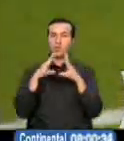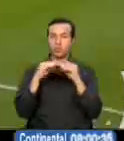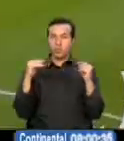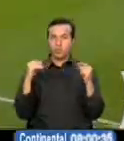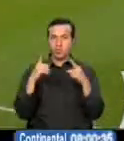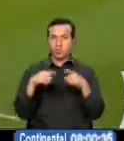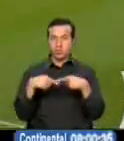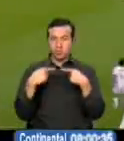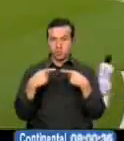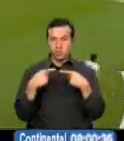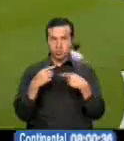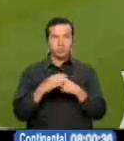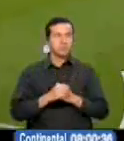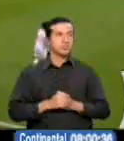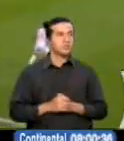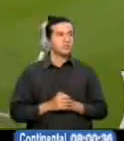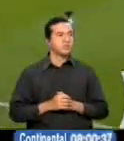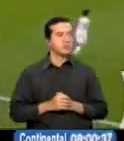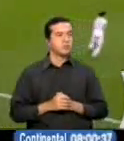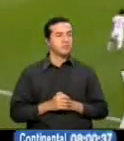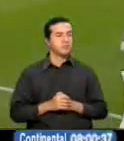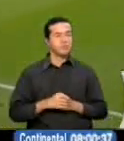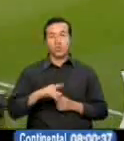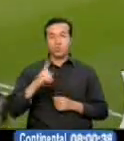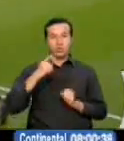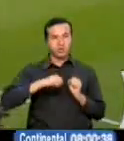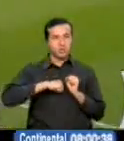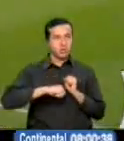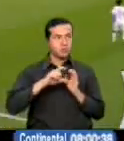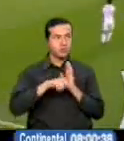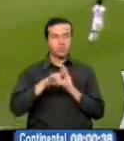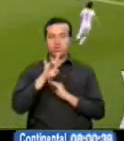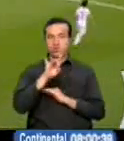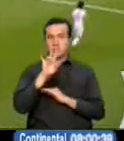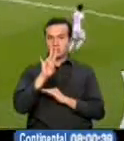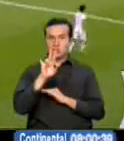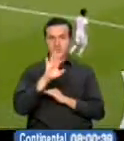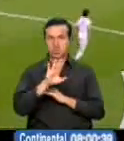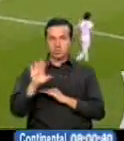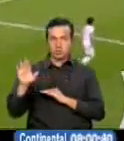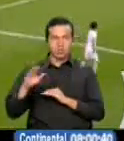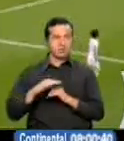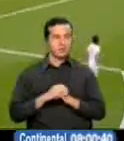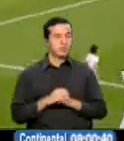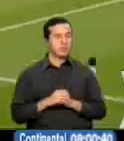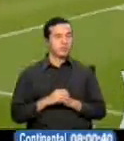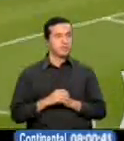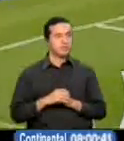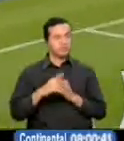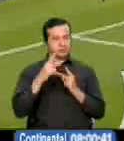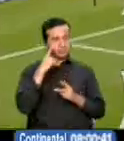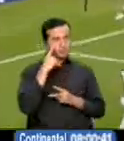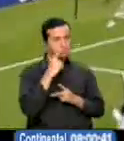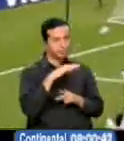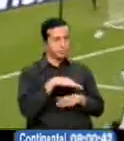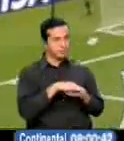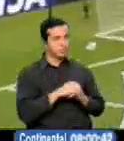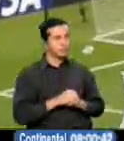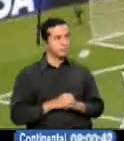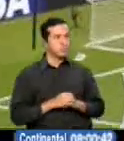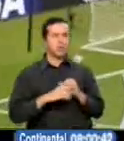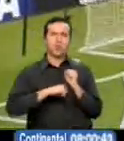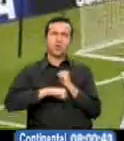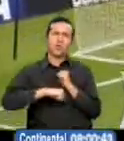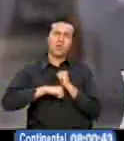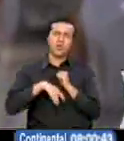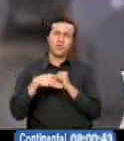Bueno, marcó el único gol del partido al minuto 87. Iban a ver esta jugada en el área y el